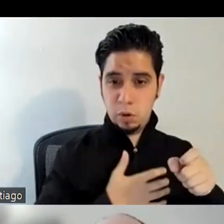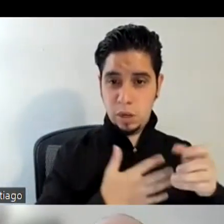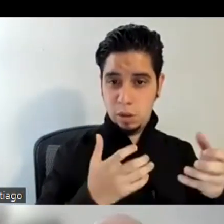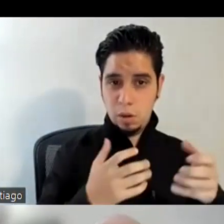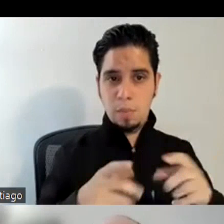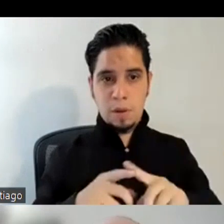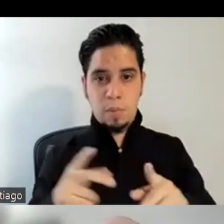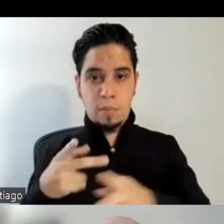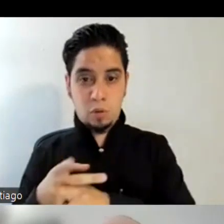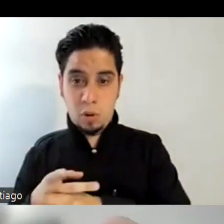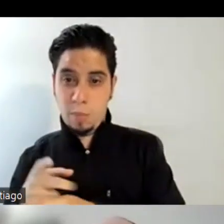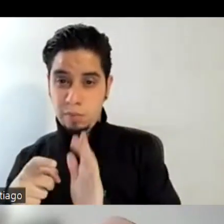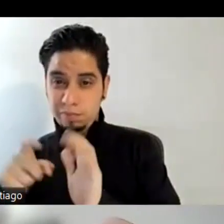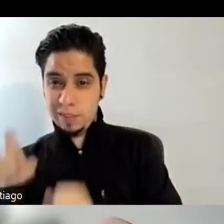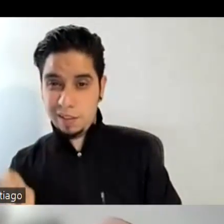necesidad. ¿Yo?